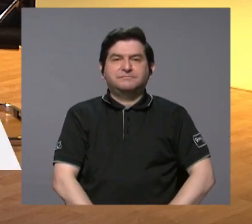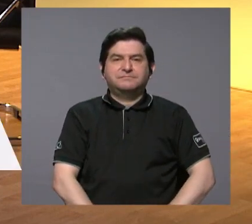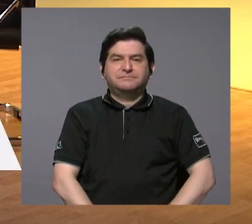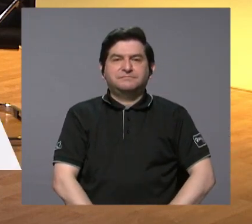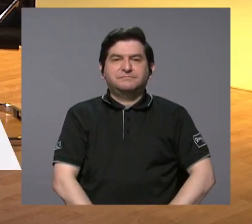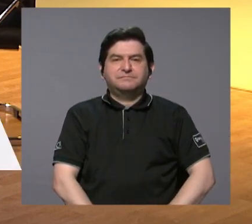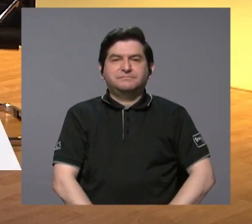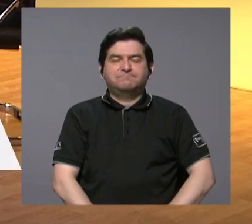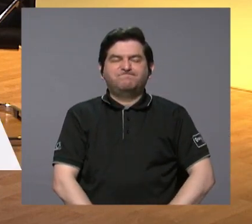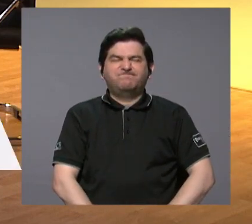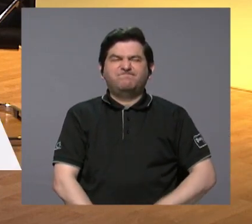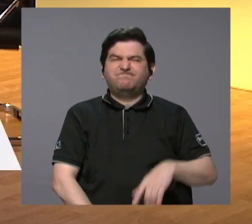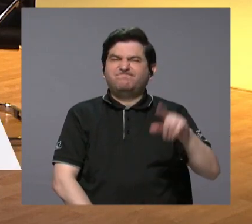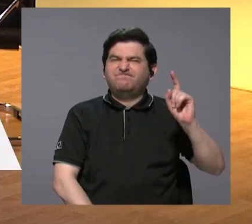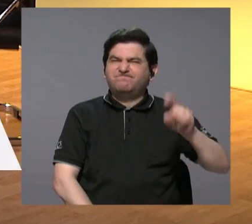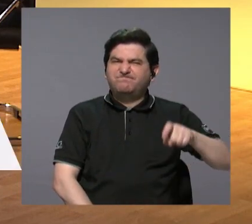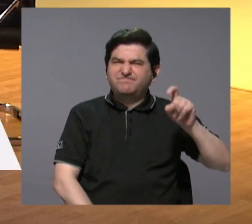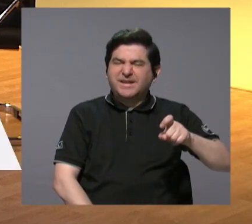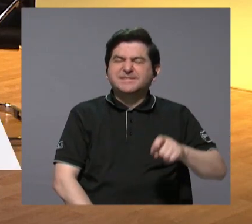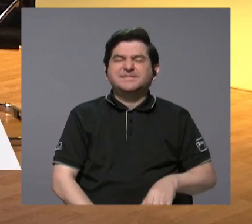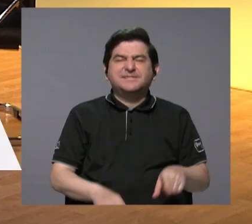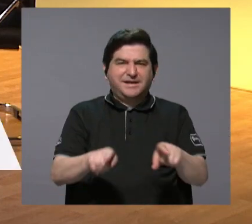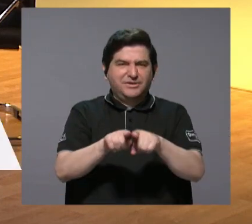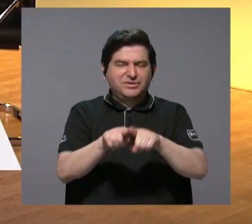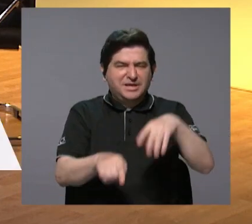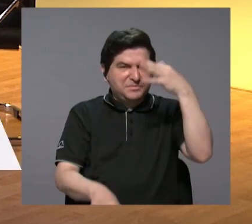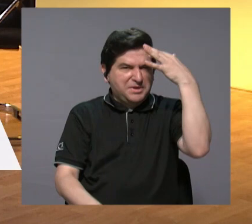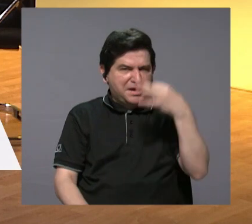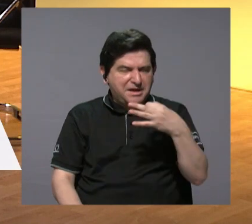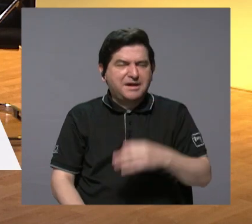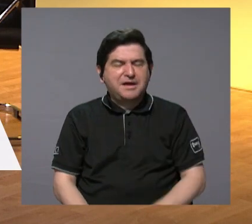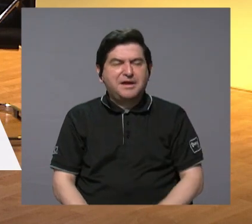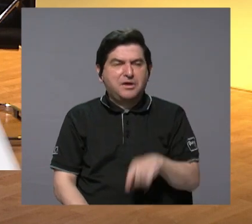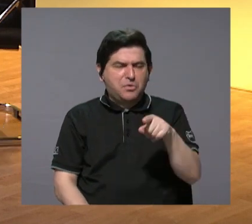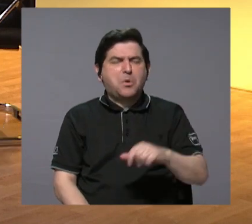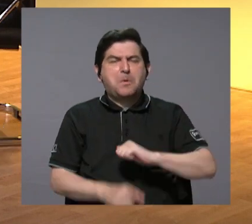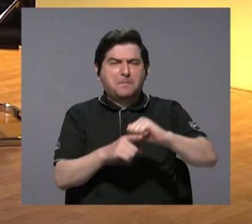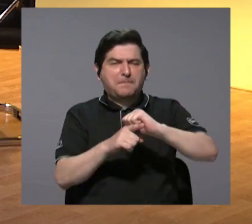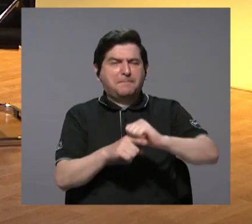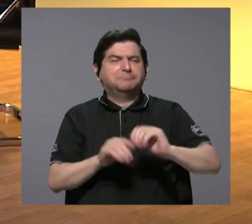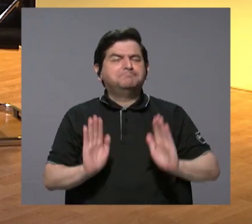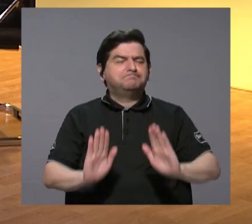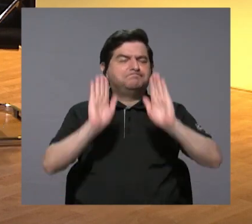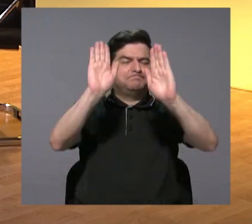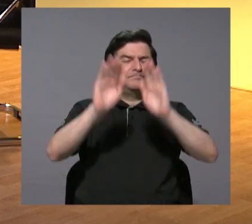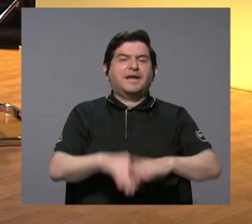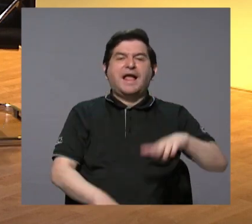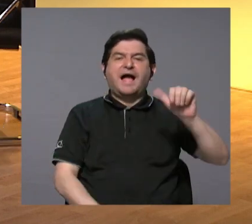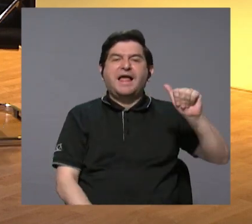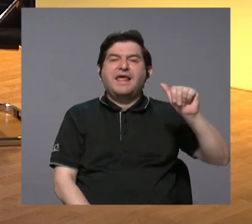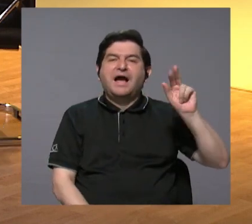es atinente. Además, me pareció un ejercicio precioso para que don Alejandro